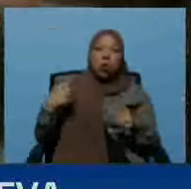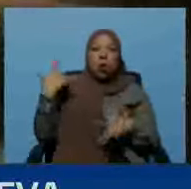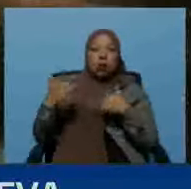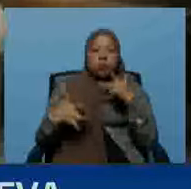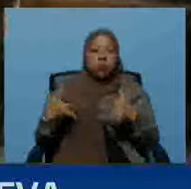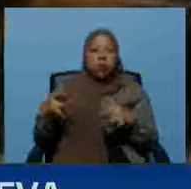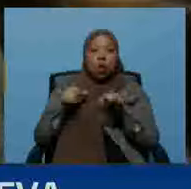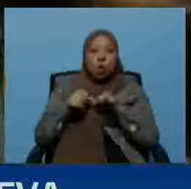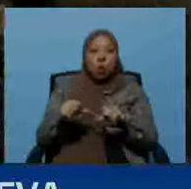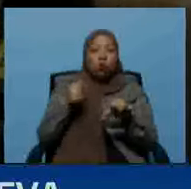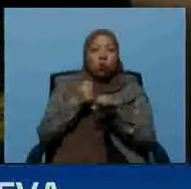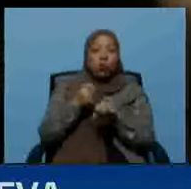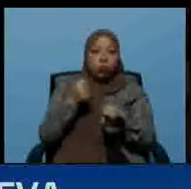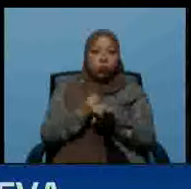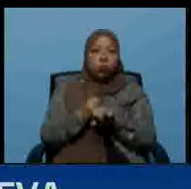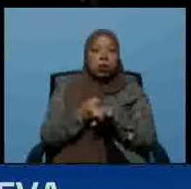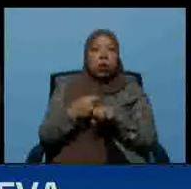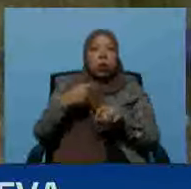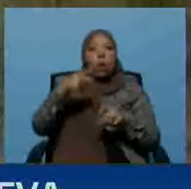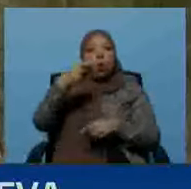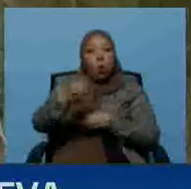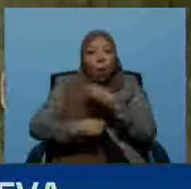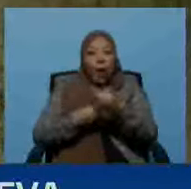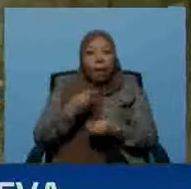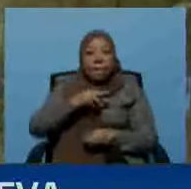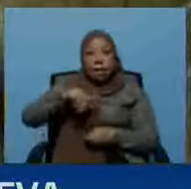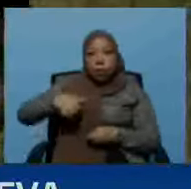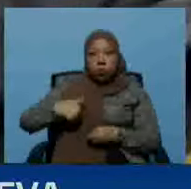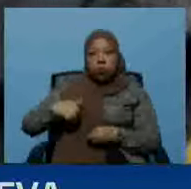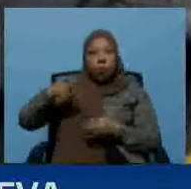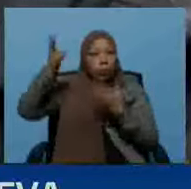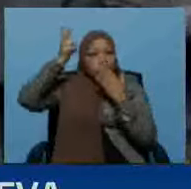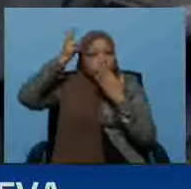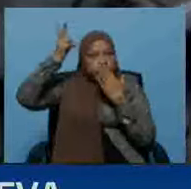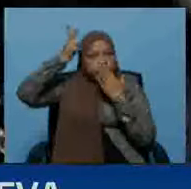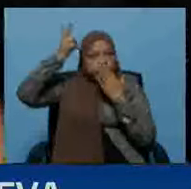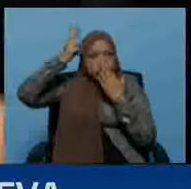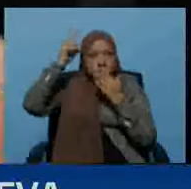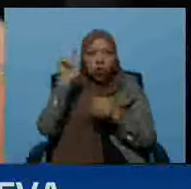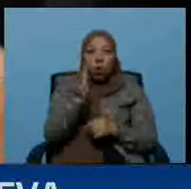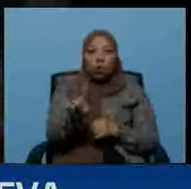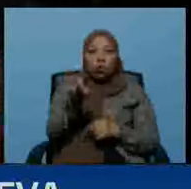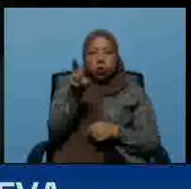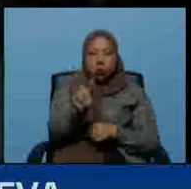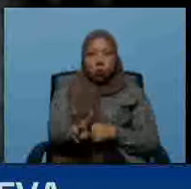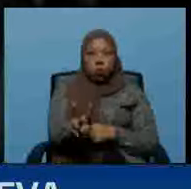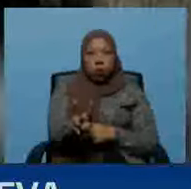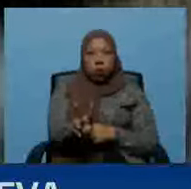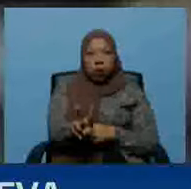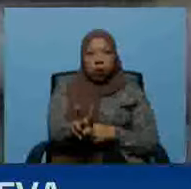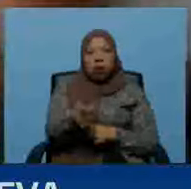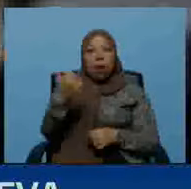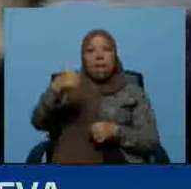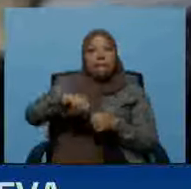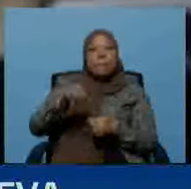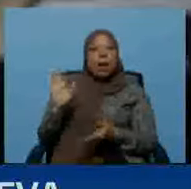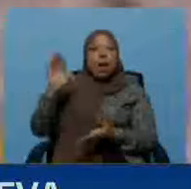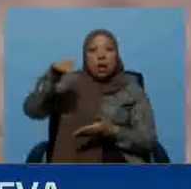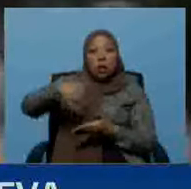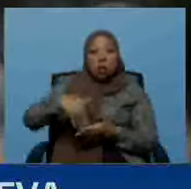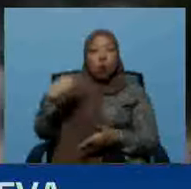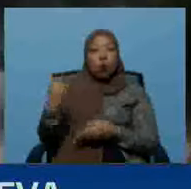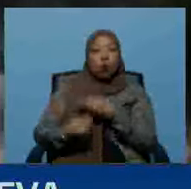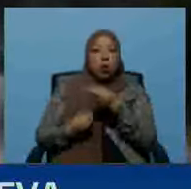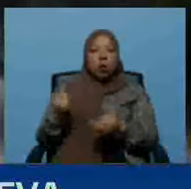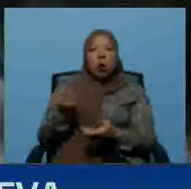ejecución contundente de las operaciones Cacique Guaycalpuro 1 y 2, Cacique Maracay, y la